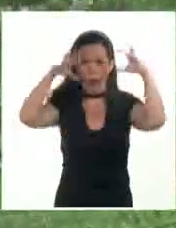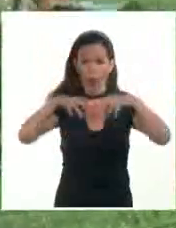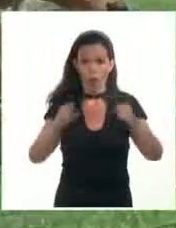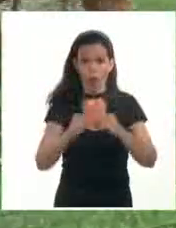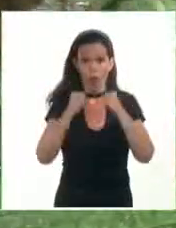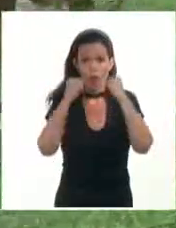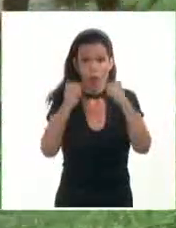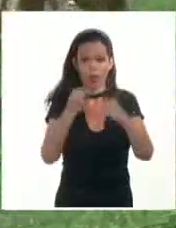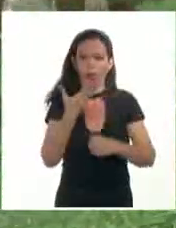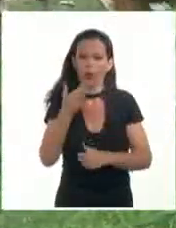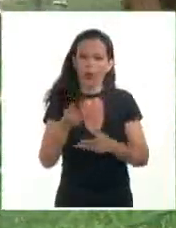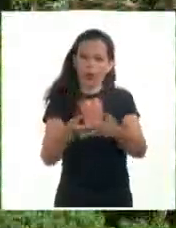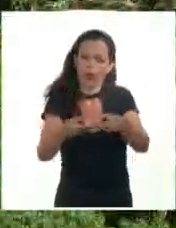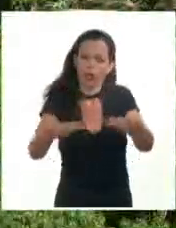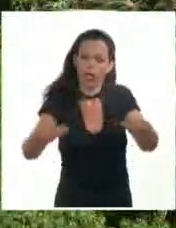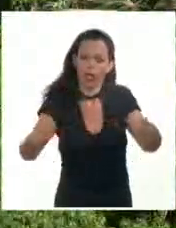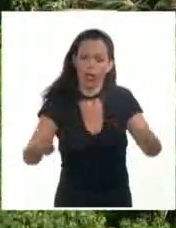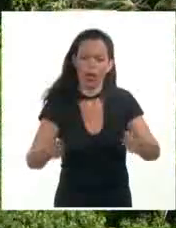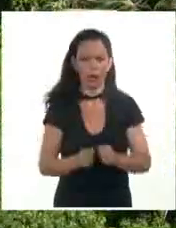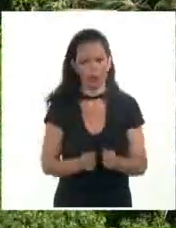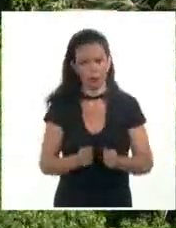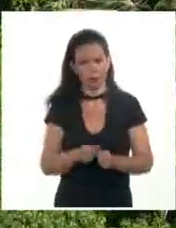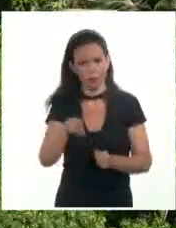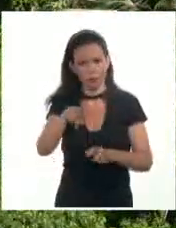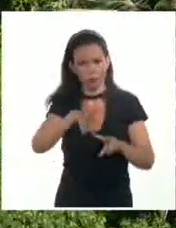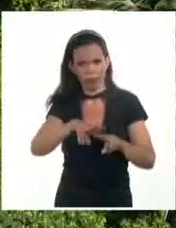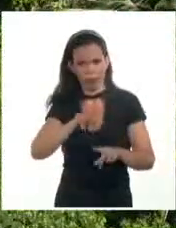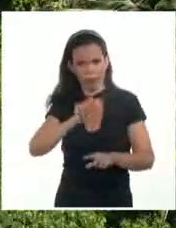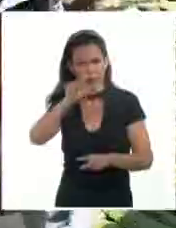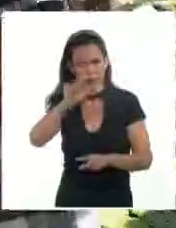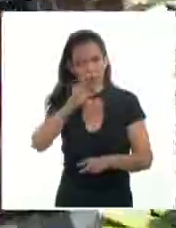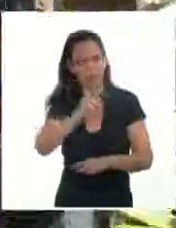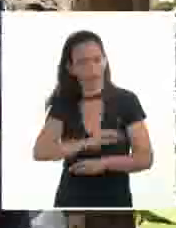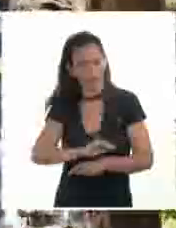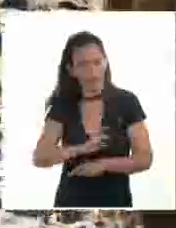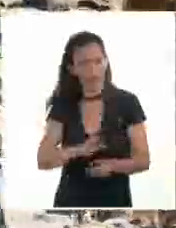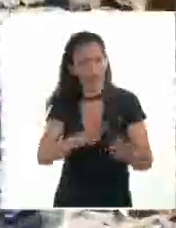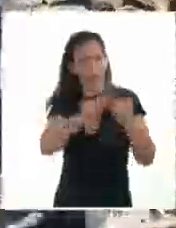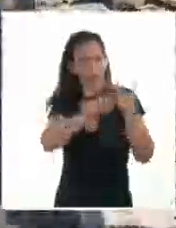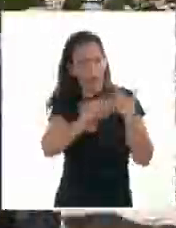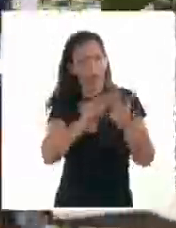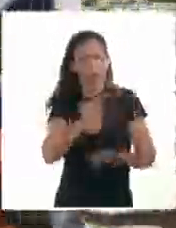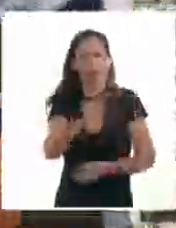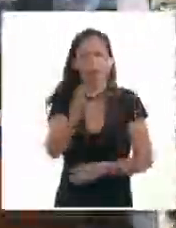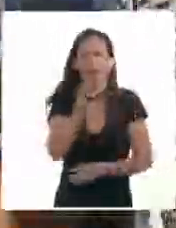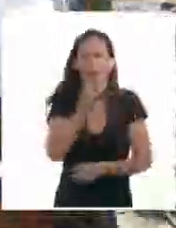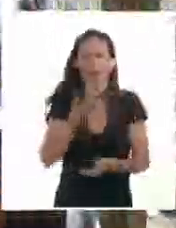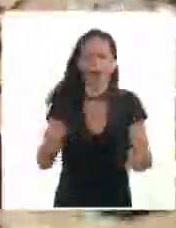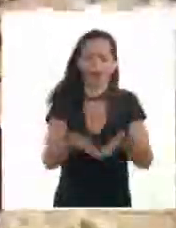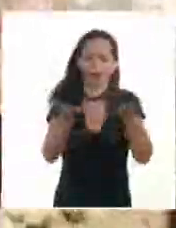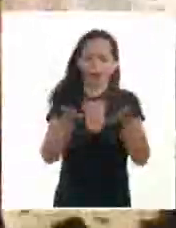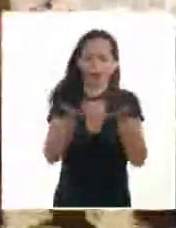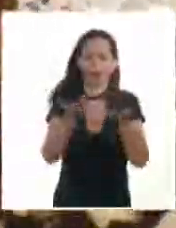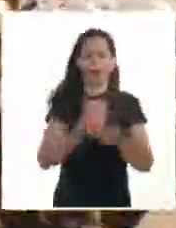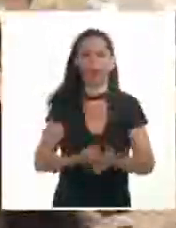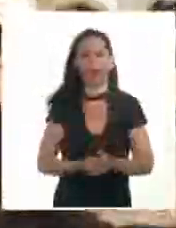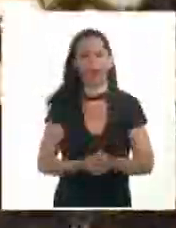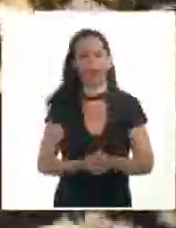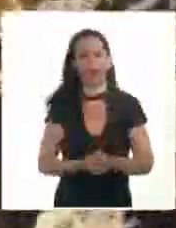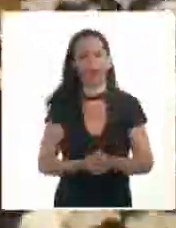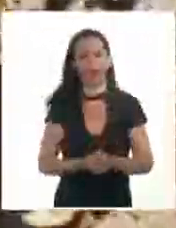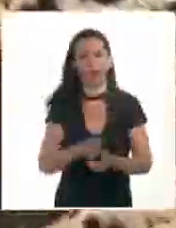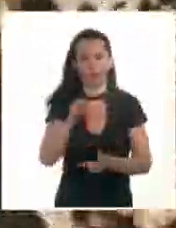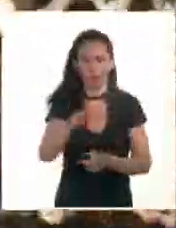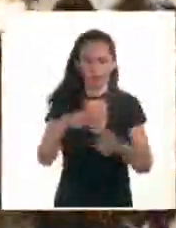desde el corazón del Plan Turquino El Guinero siente responsabilidad con la alimentación de su pueblo. No llevar la soberanía alimentaria como